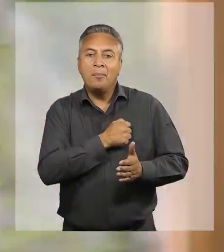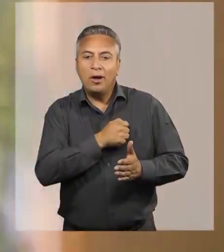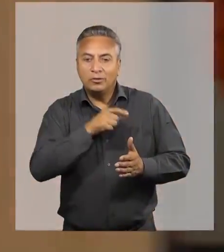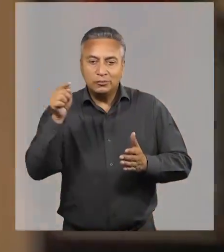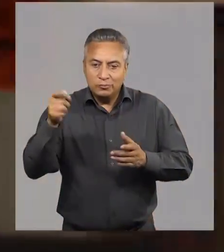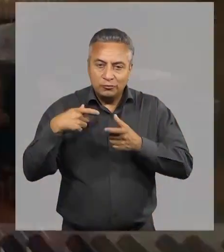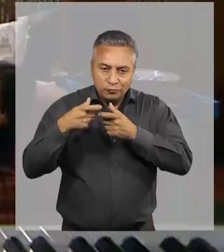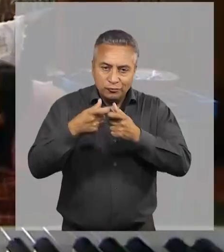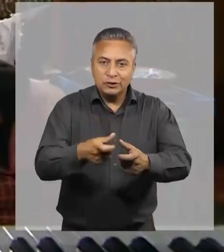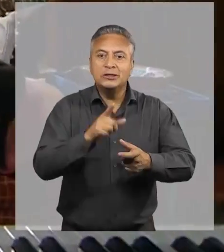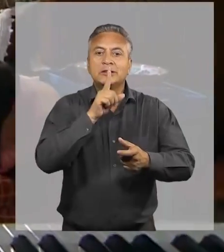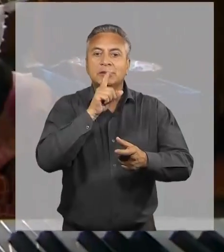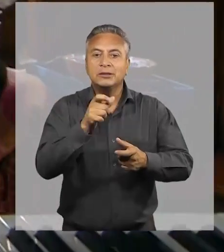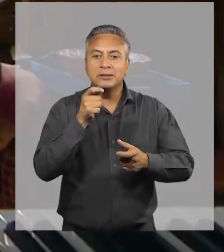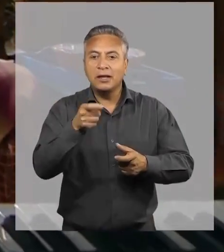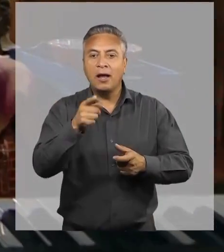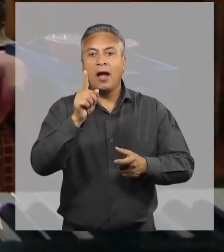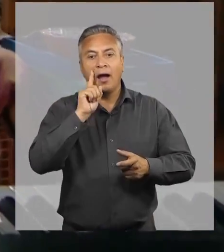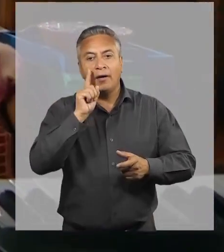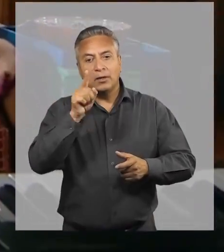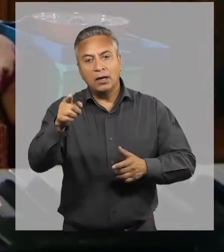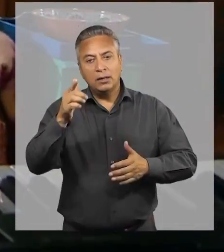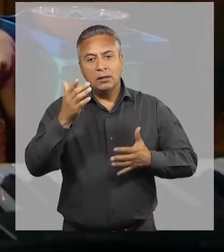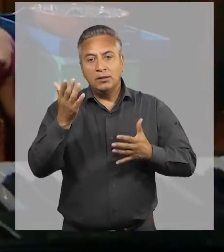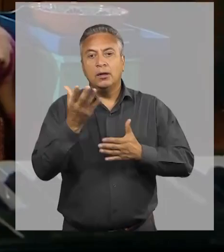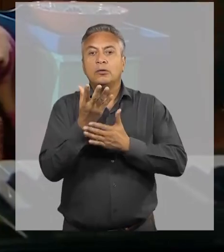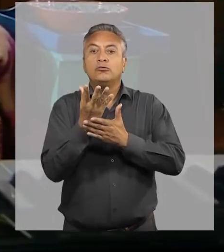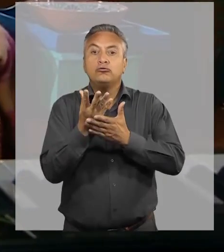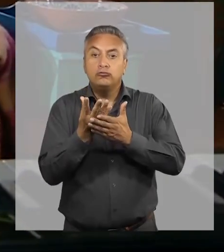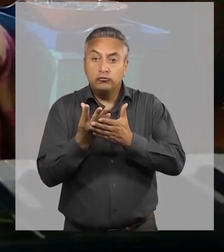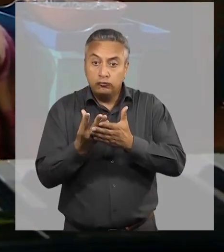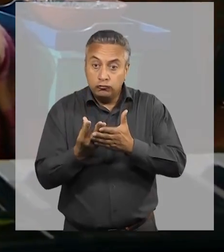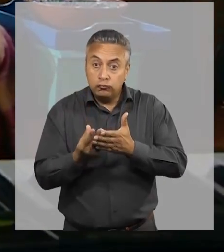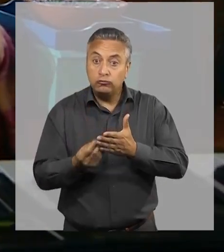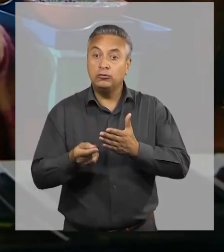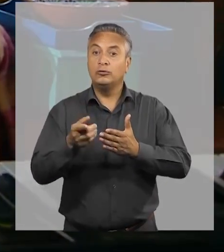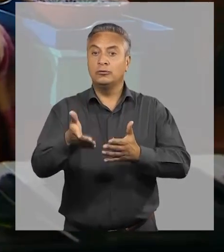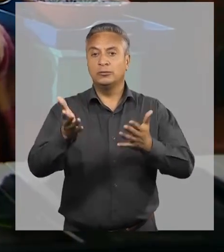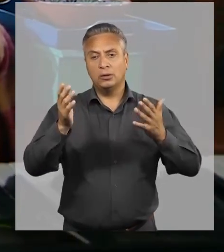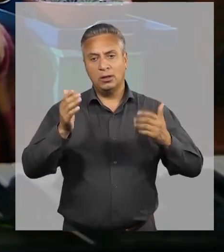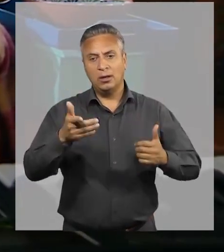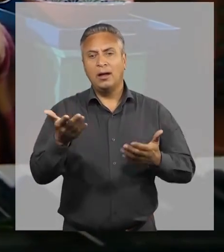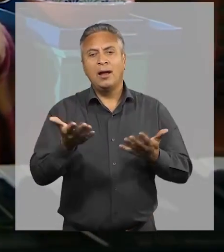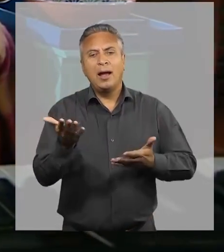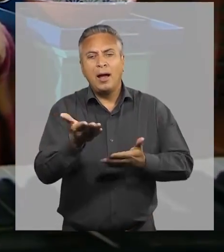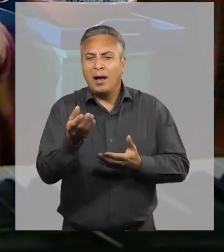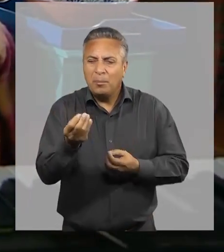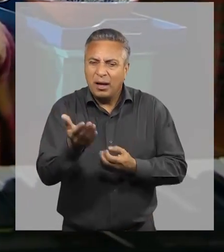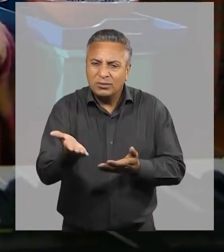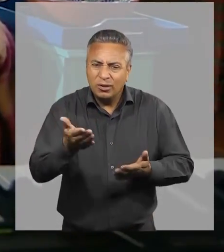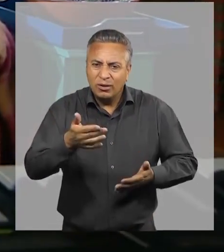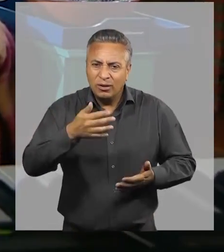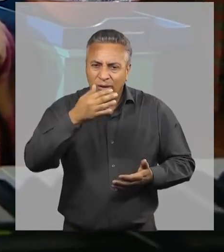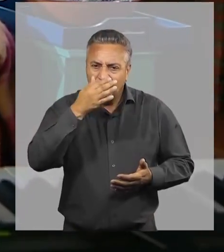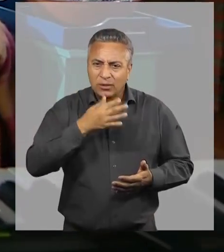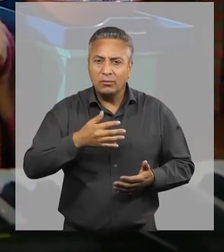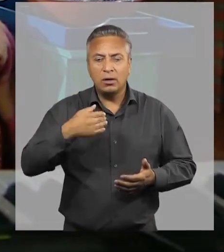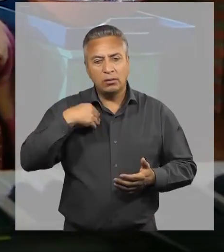Ay, mi amor, ya. ¿Te traje un tecito? A ver si se te pasa. ¿Cómo te fuiste a resfriar, mi amor? ¿Qué